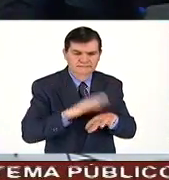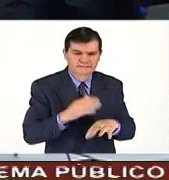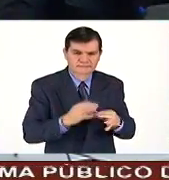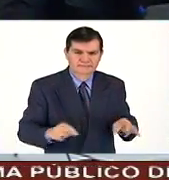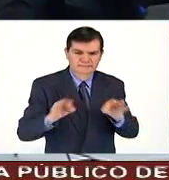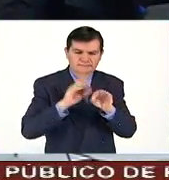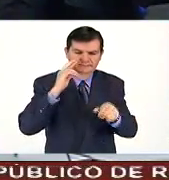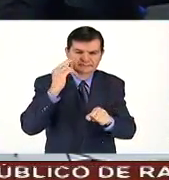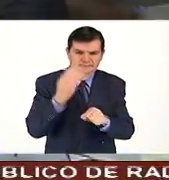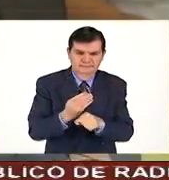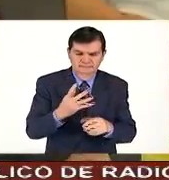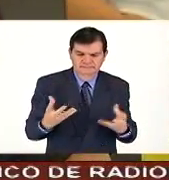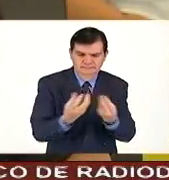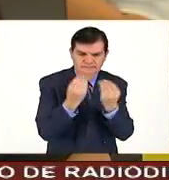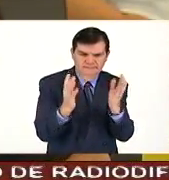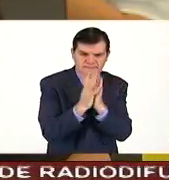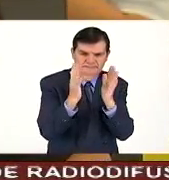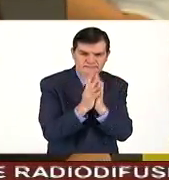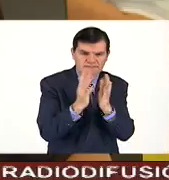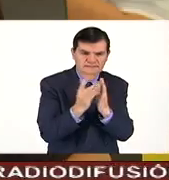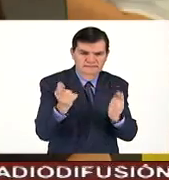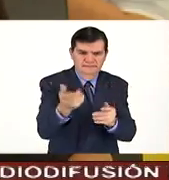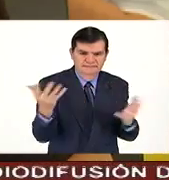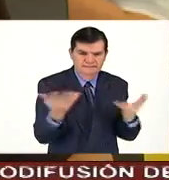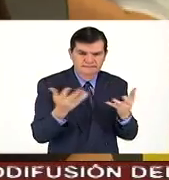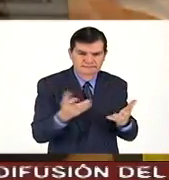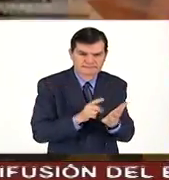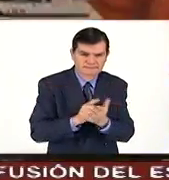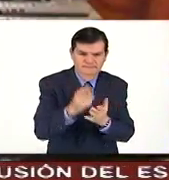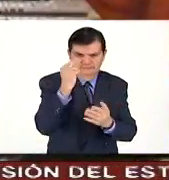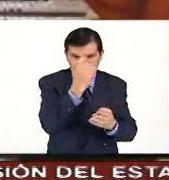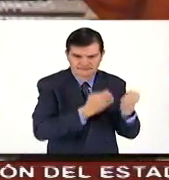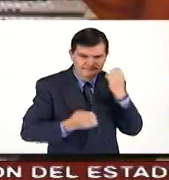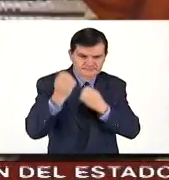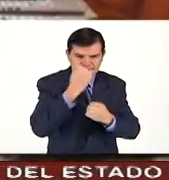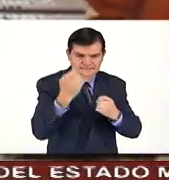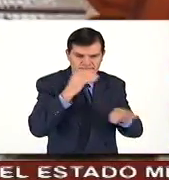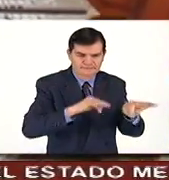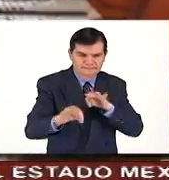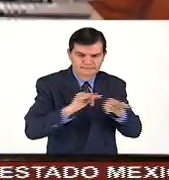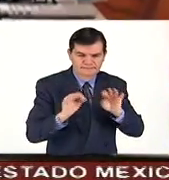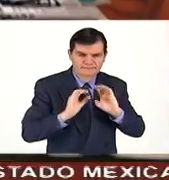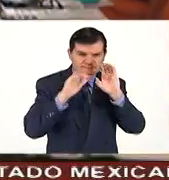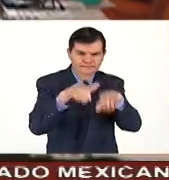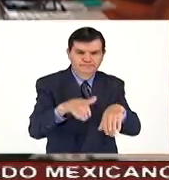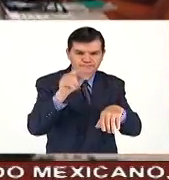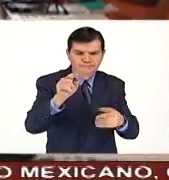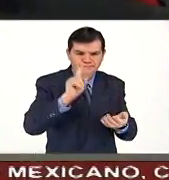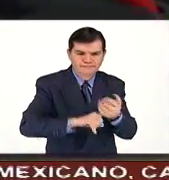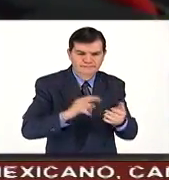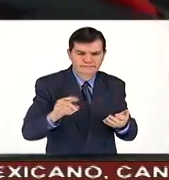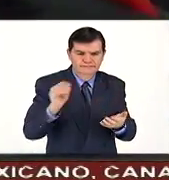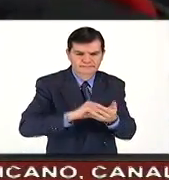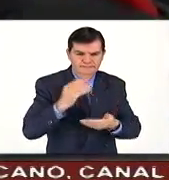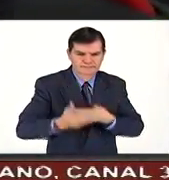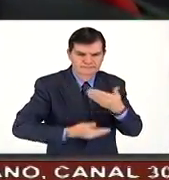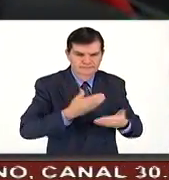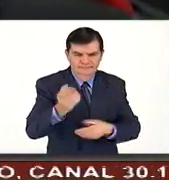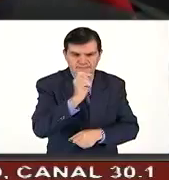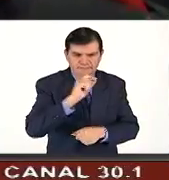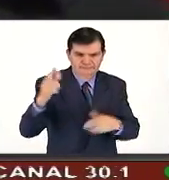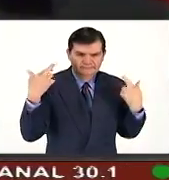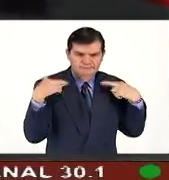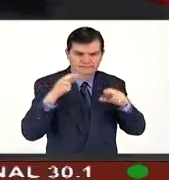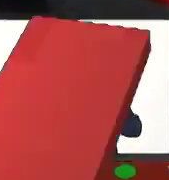la responsabilidad de los participantes, quienes ejercen su derecho a la evaluación del desempeño y de ingreso en el marco del servicio